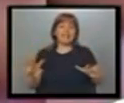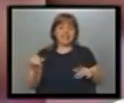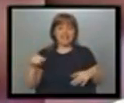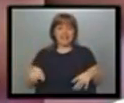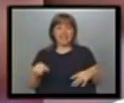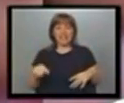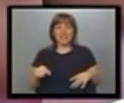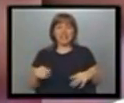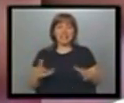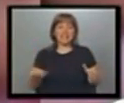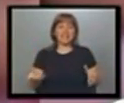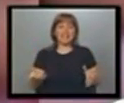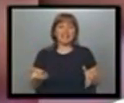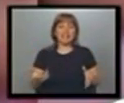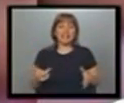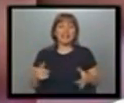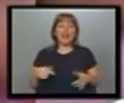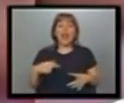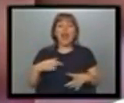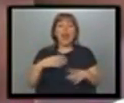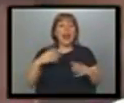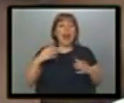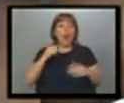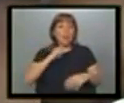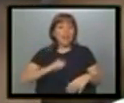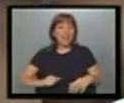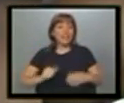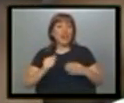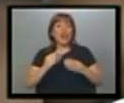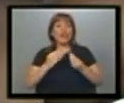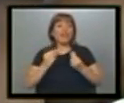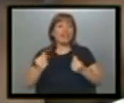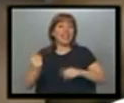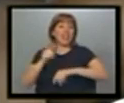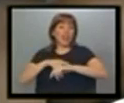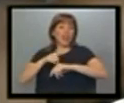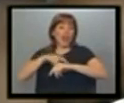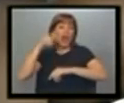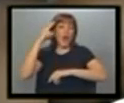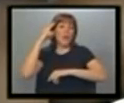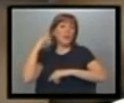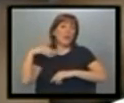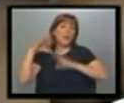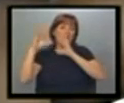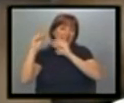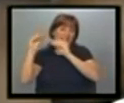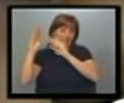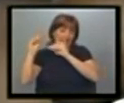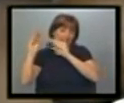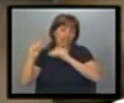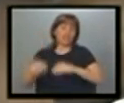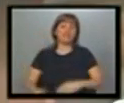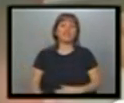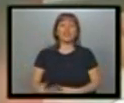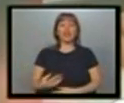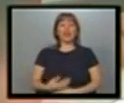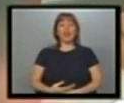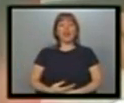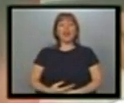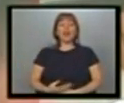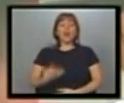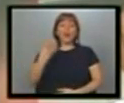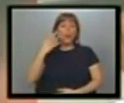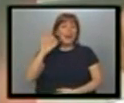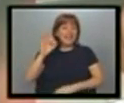justamente por eso llevó a terminar a las 9 de la noche esta intervención quirúrgica, donde participaron más de 40 médicos, enfermeros,